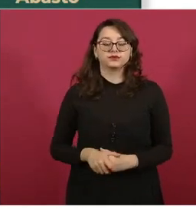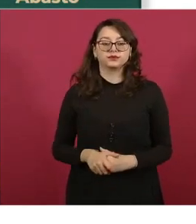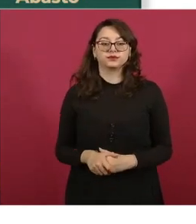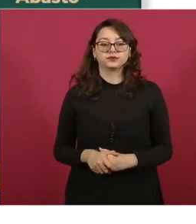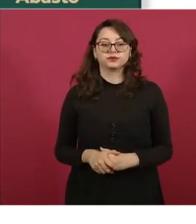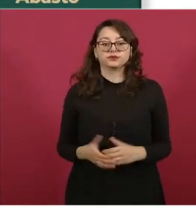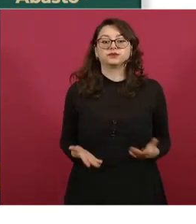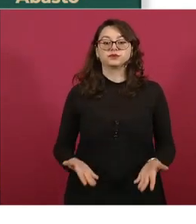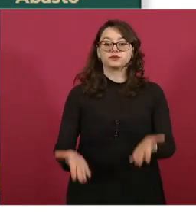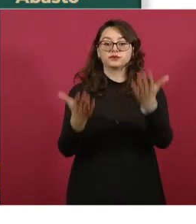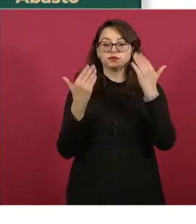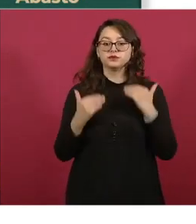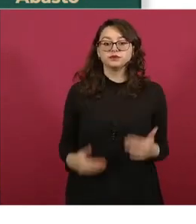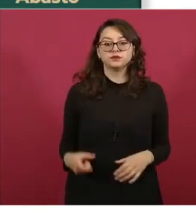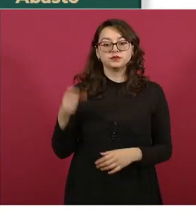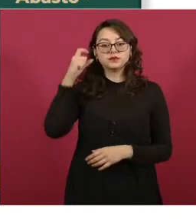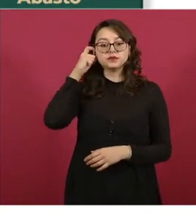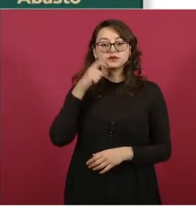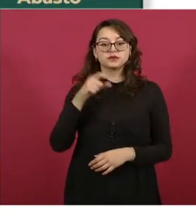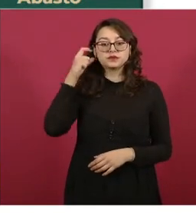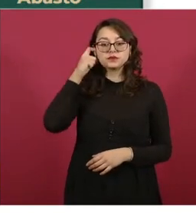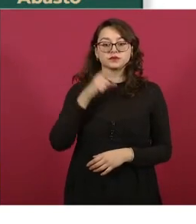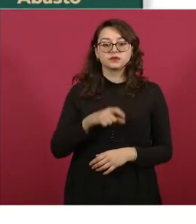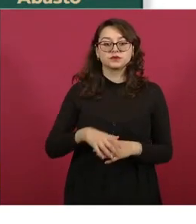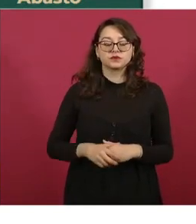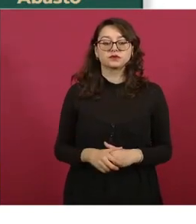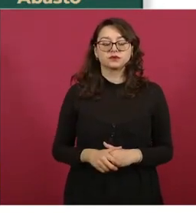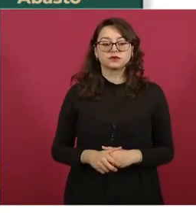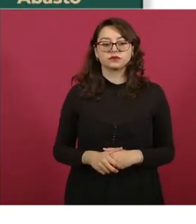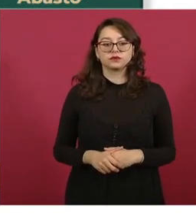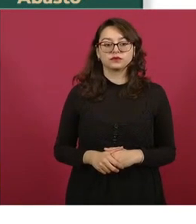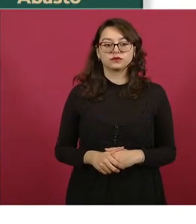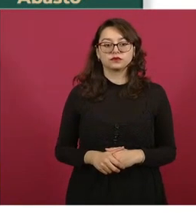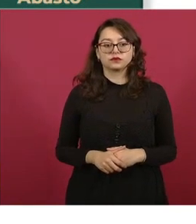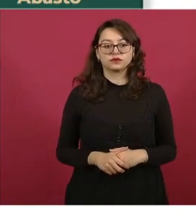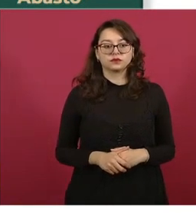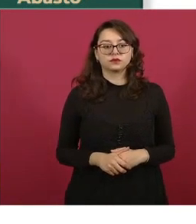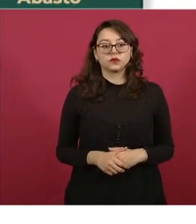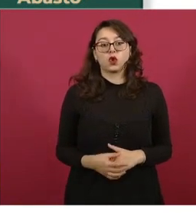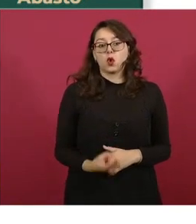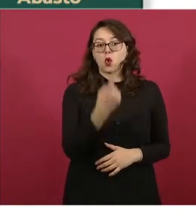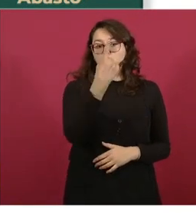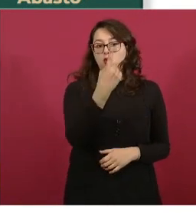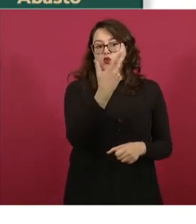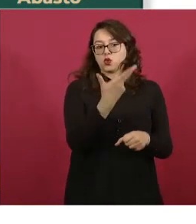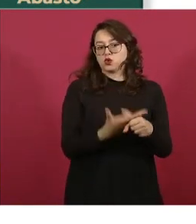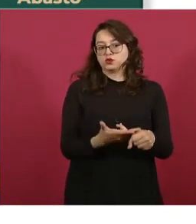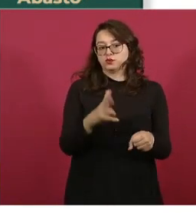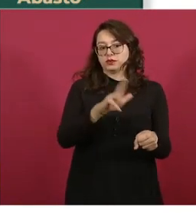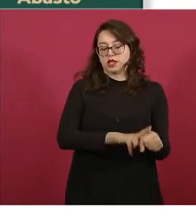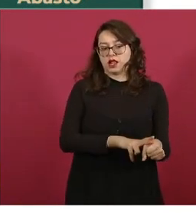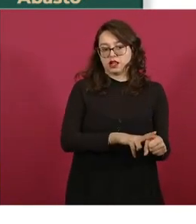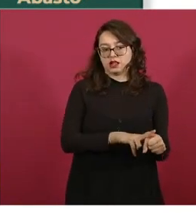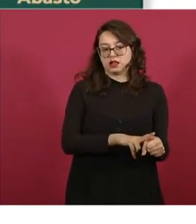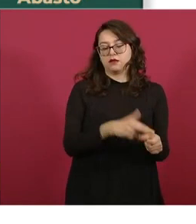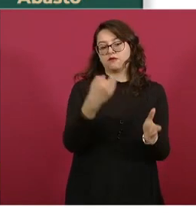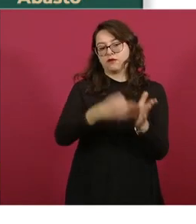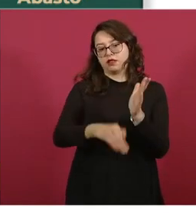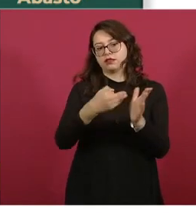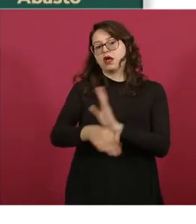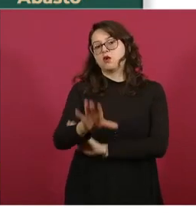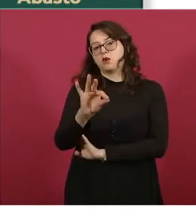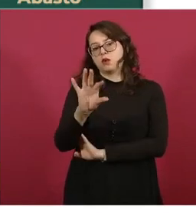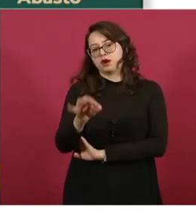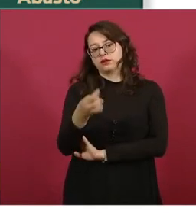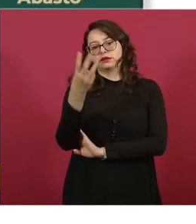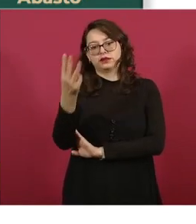99%. En el caso de Guerrero, el SAI está operando en un hospital de los 44 hospitales, es uno de los